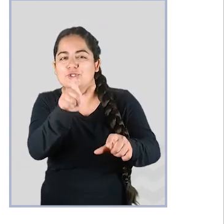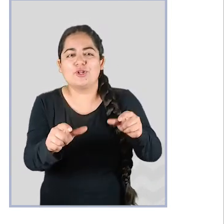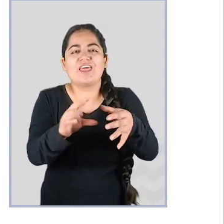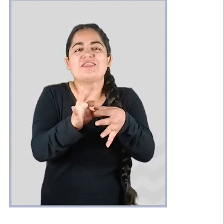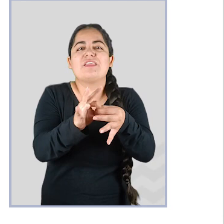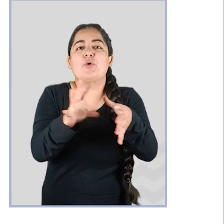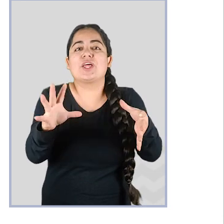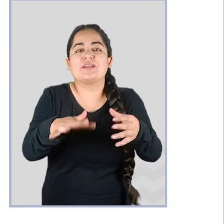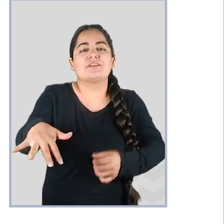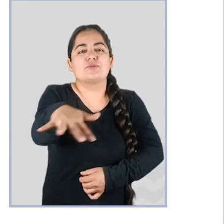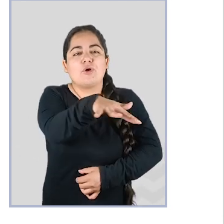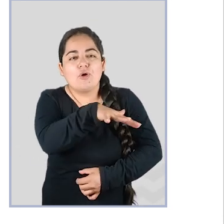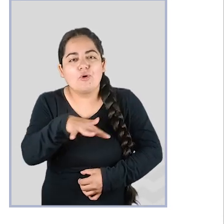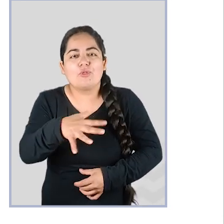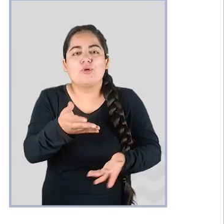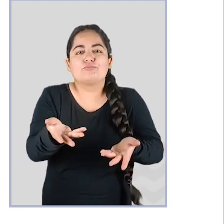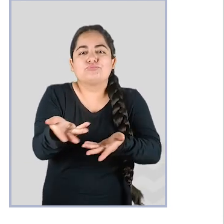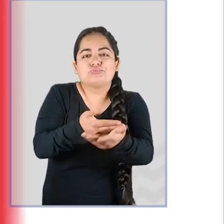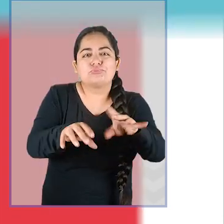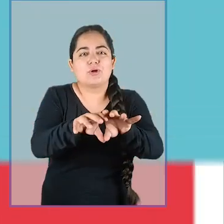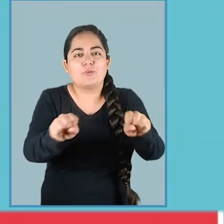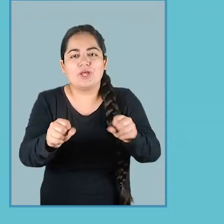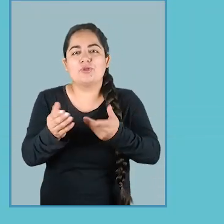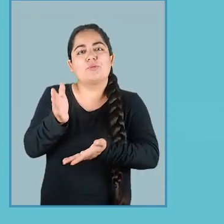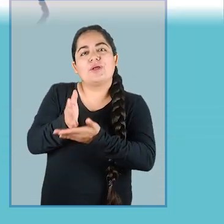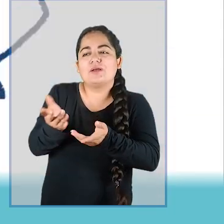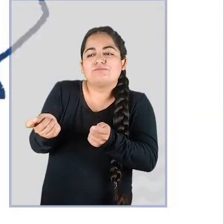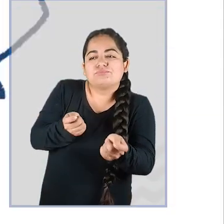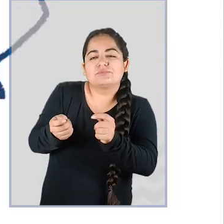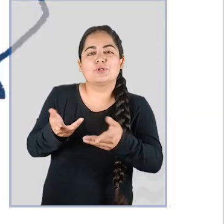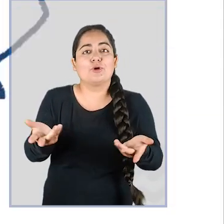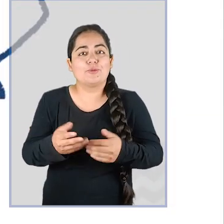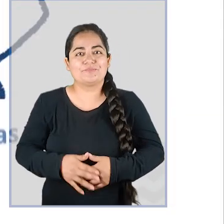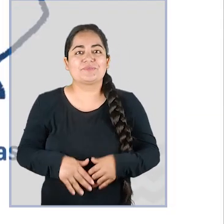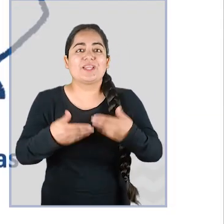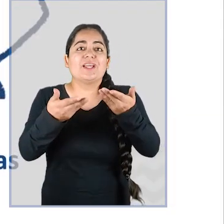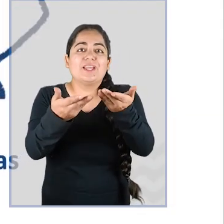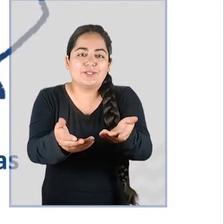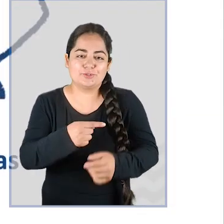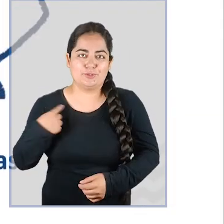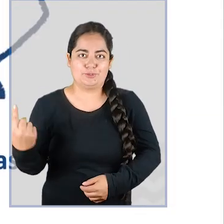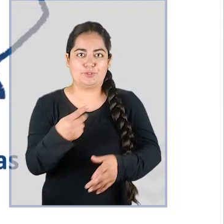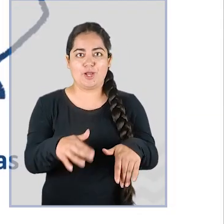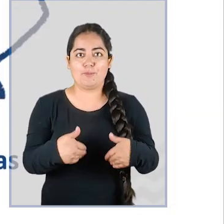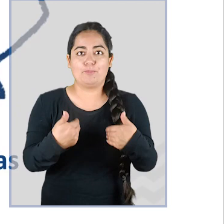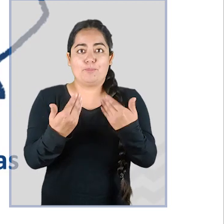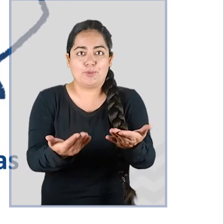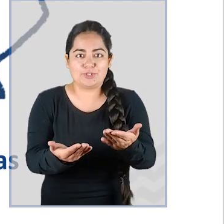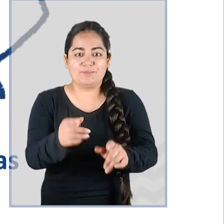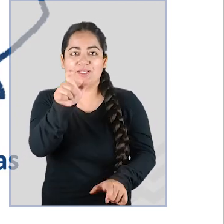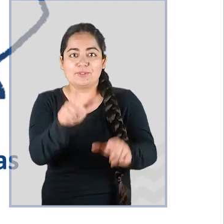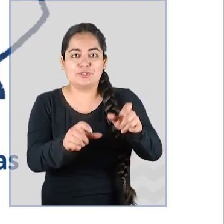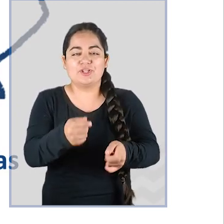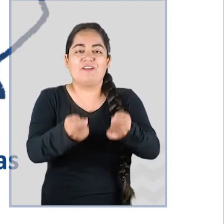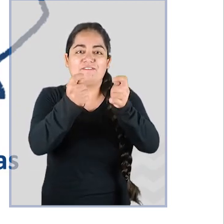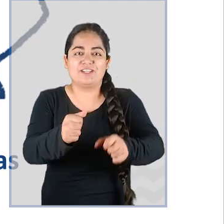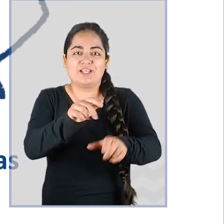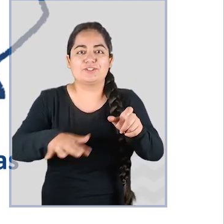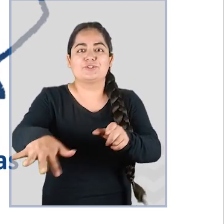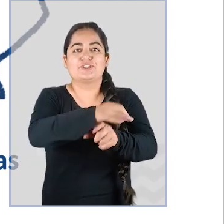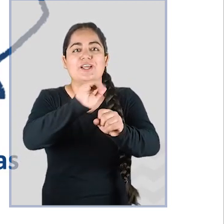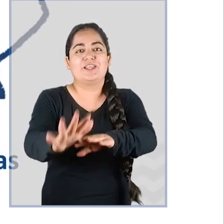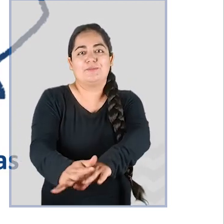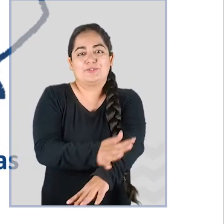lo que observan de su gestión en el establecimiento. Esperamos así aportar al bienestar y desarrollo socioemocional de todas las